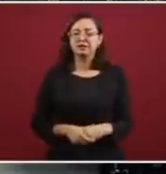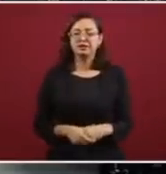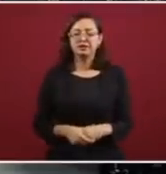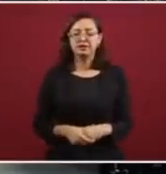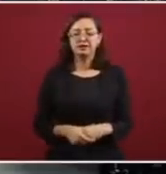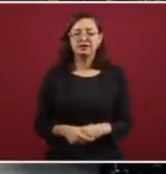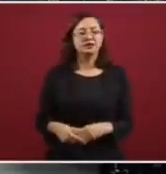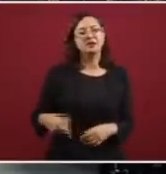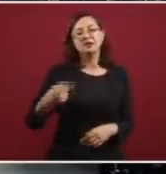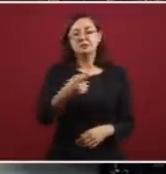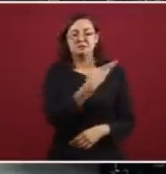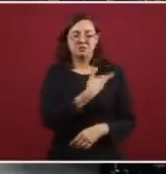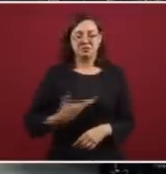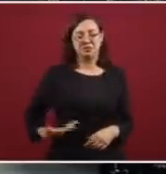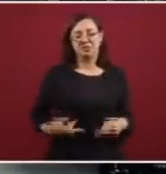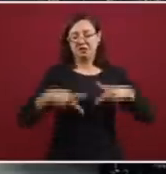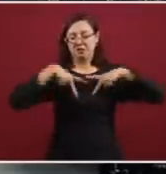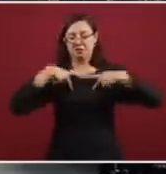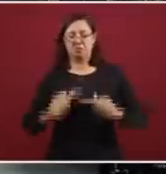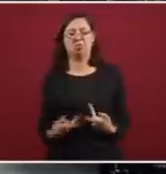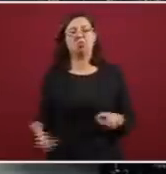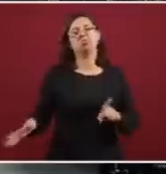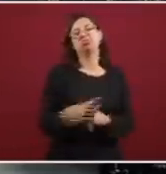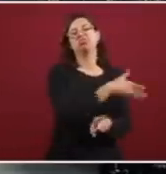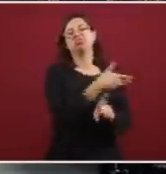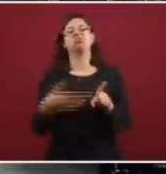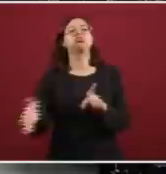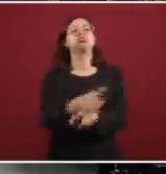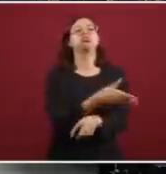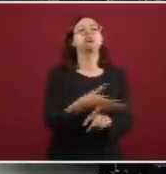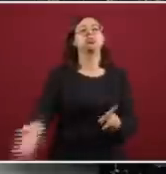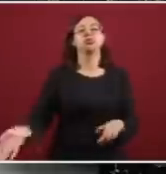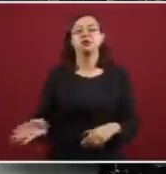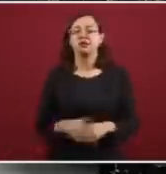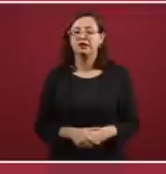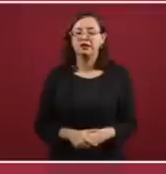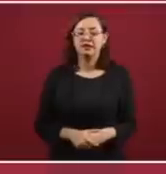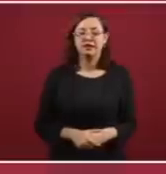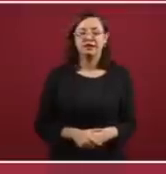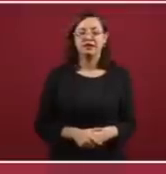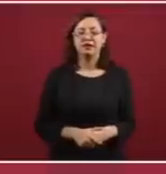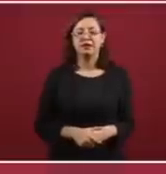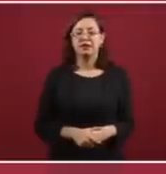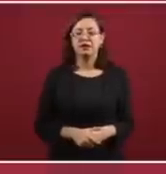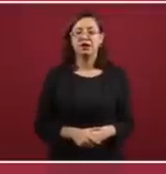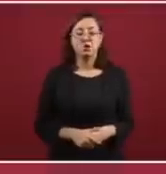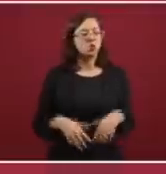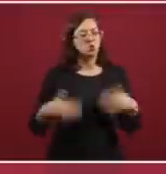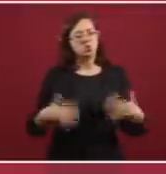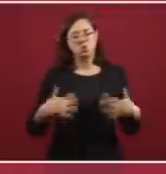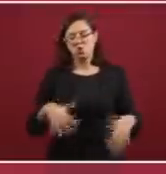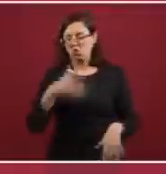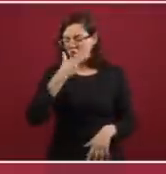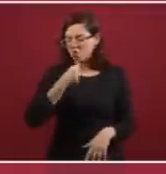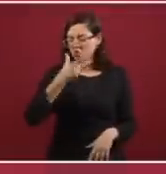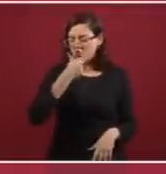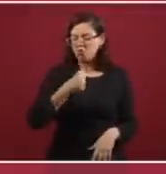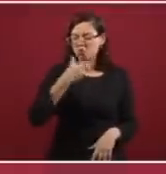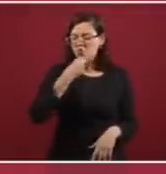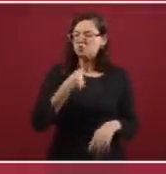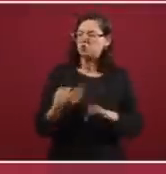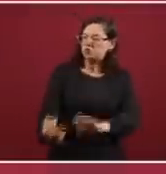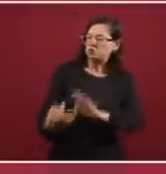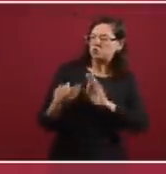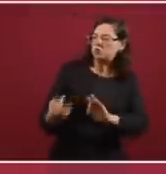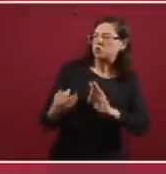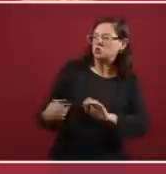vilipendiado al presidente, ninguneado al presidente, hasta que hubo alguien que le dijo sus verdades.